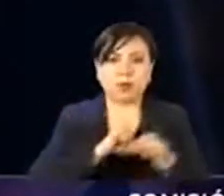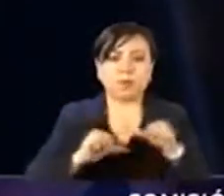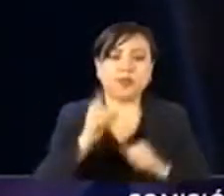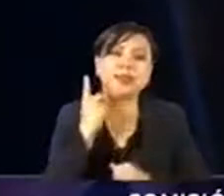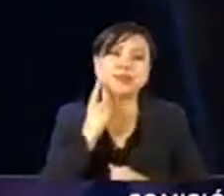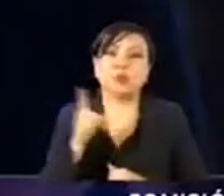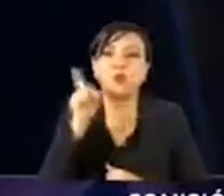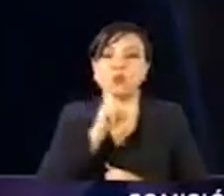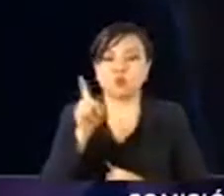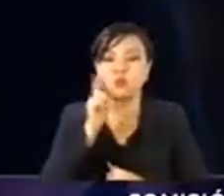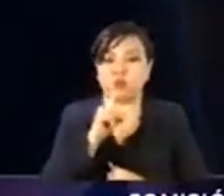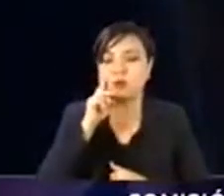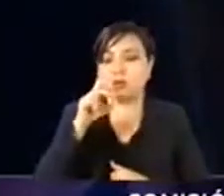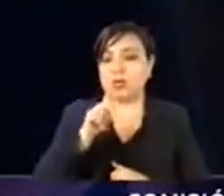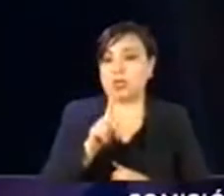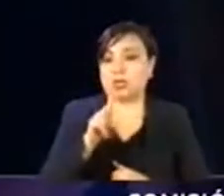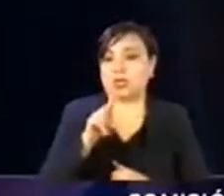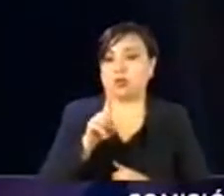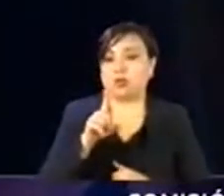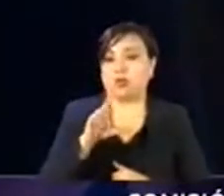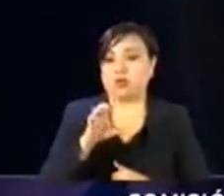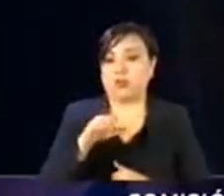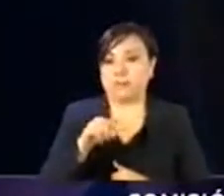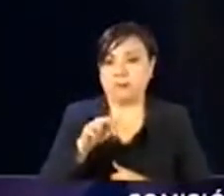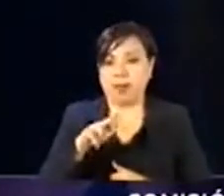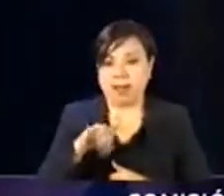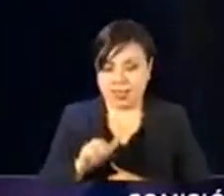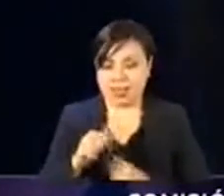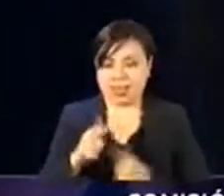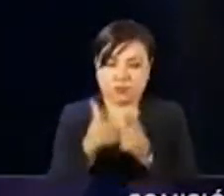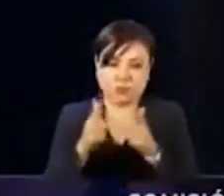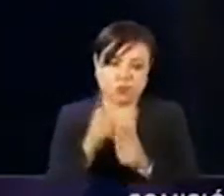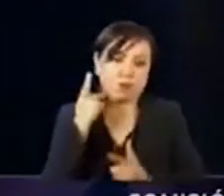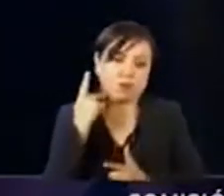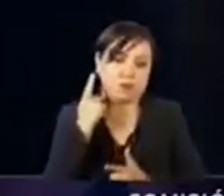la diputada Dulce María Sauri, del grupo parlamentario del